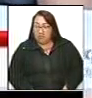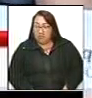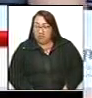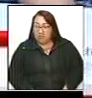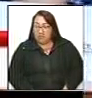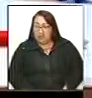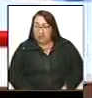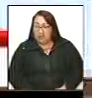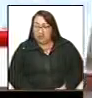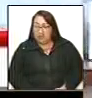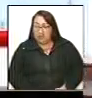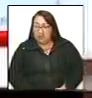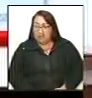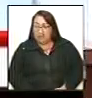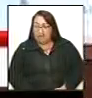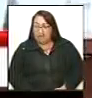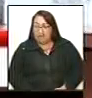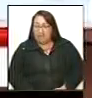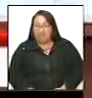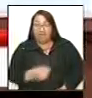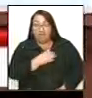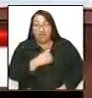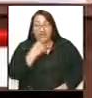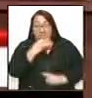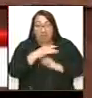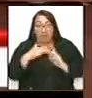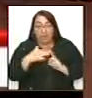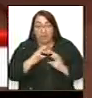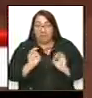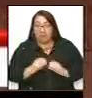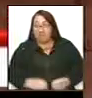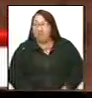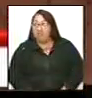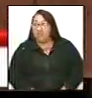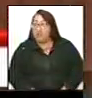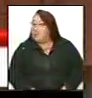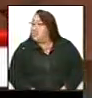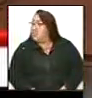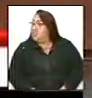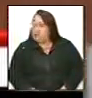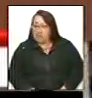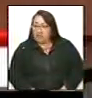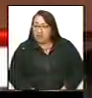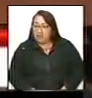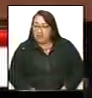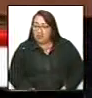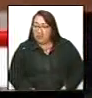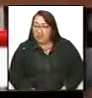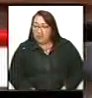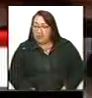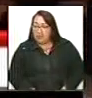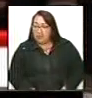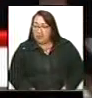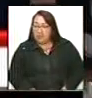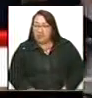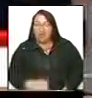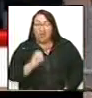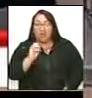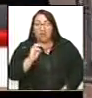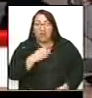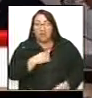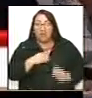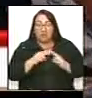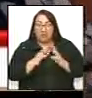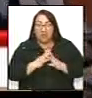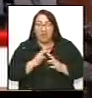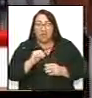no lleva terminamos ministerio de ambiente tampoco radio cnr mini mestre vivienda de